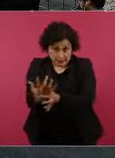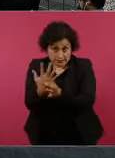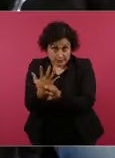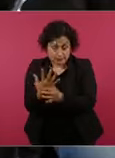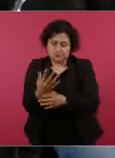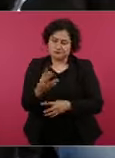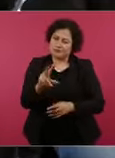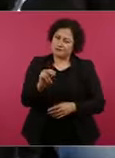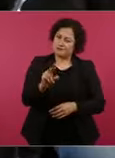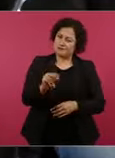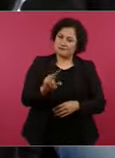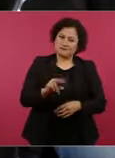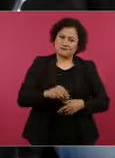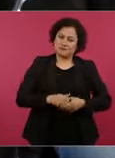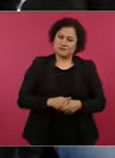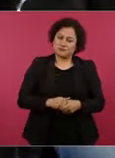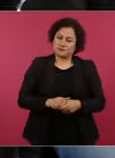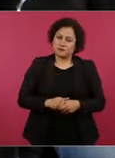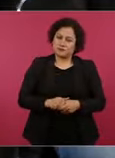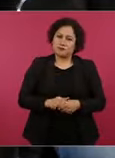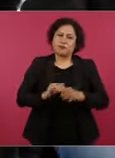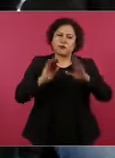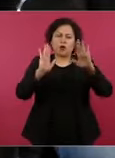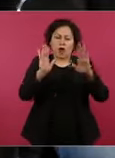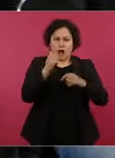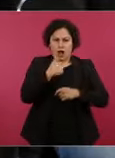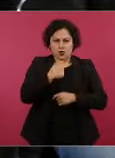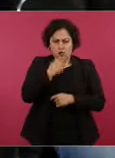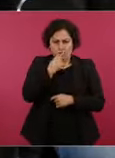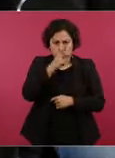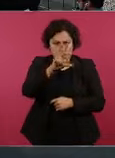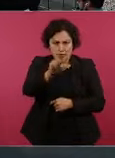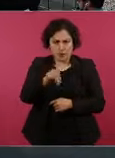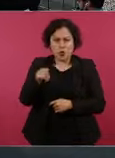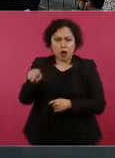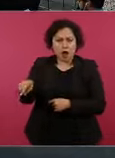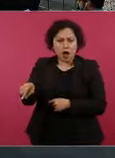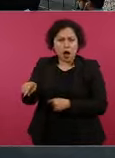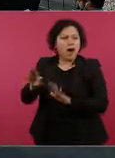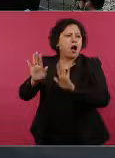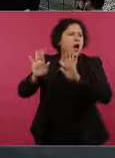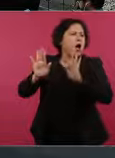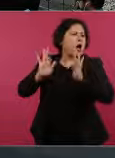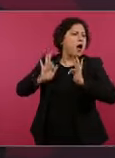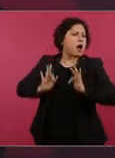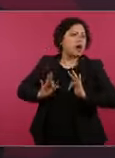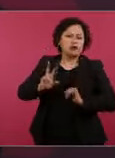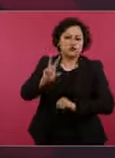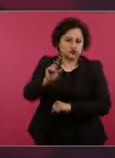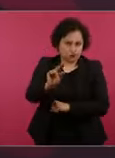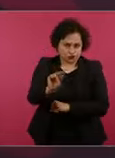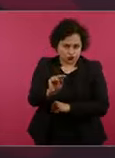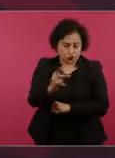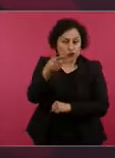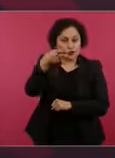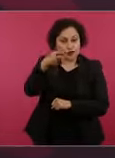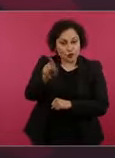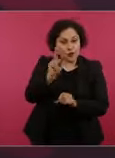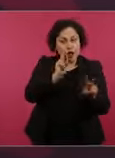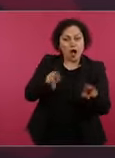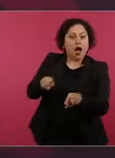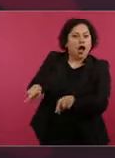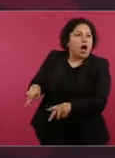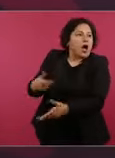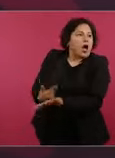registrando. No estoy diciendo que no haya violencia, estoy diciendo que están magnificando las